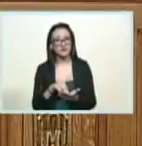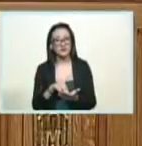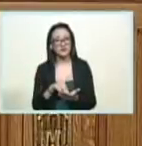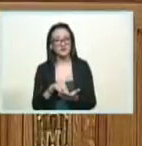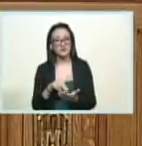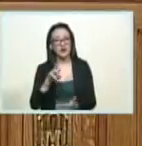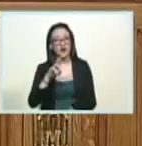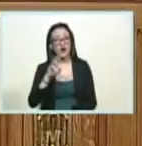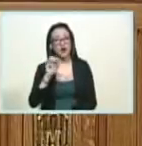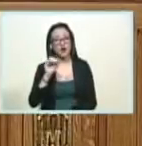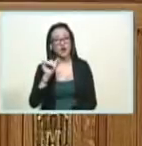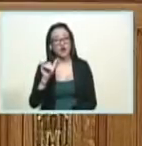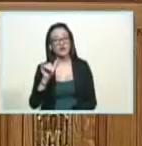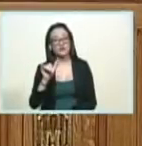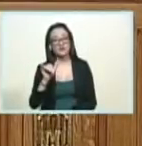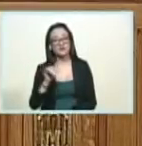Chatterton,